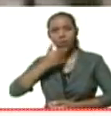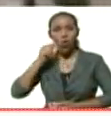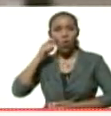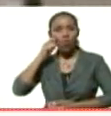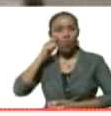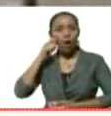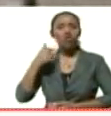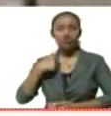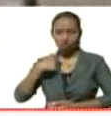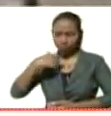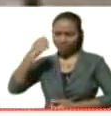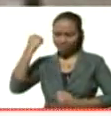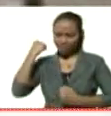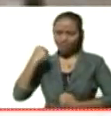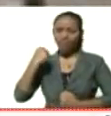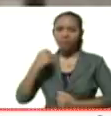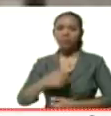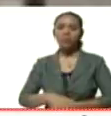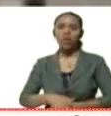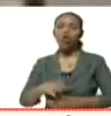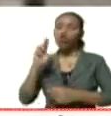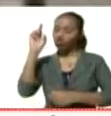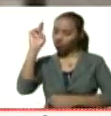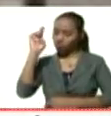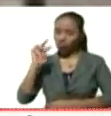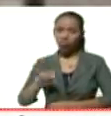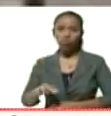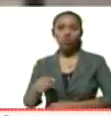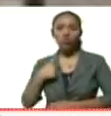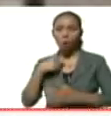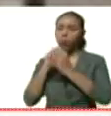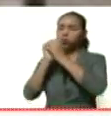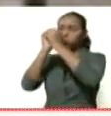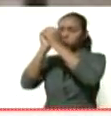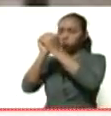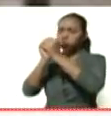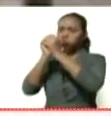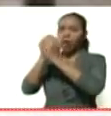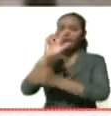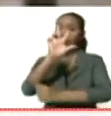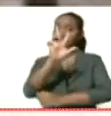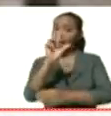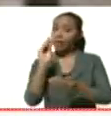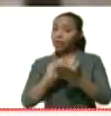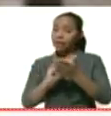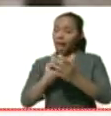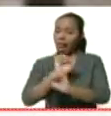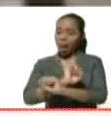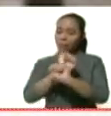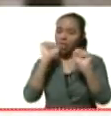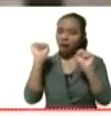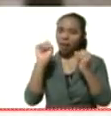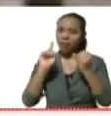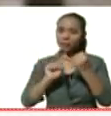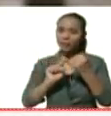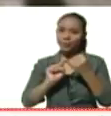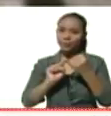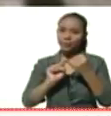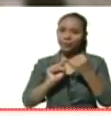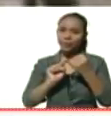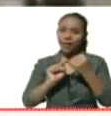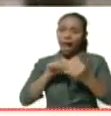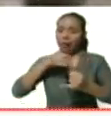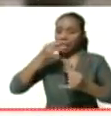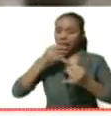yo estoy seguro. Todos los días oro tres veces, en la mañana, en